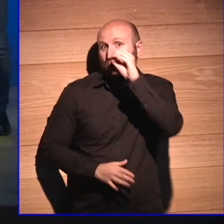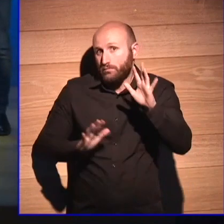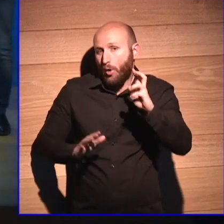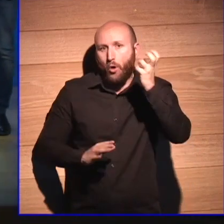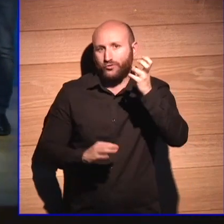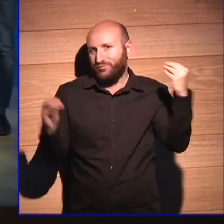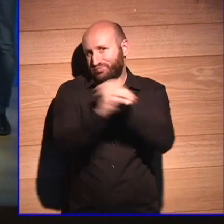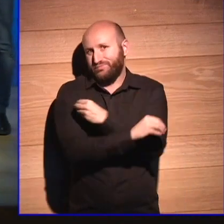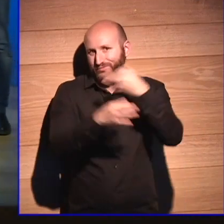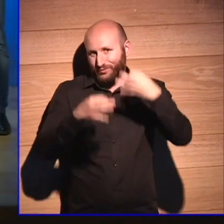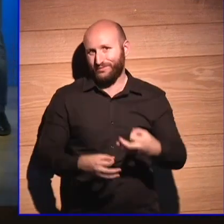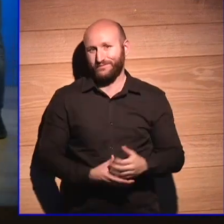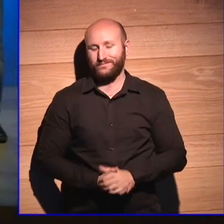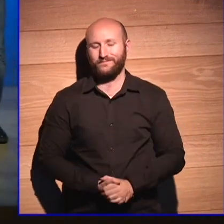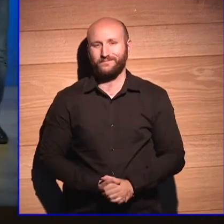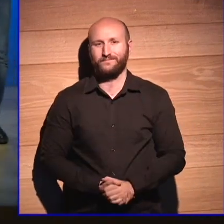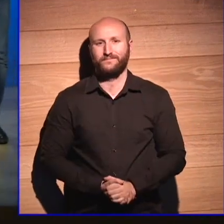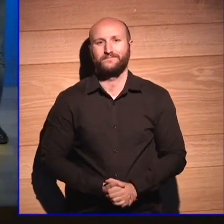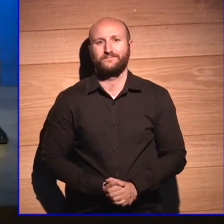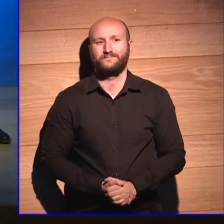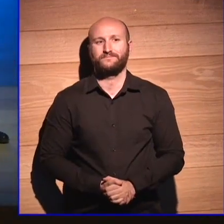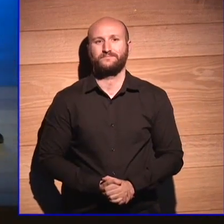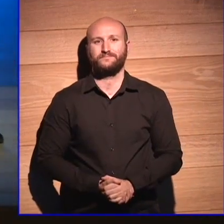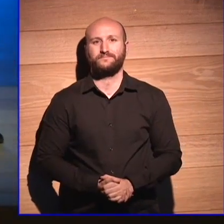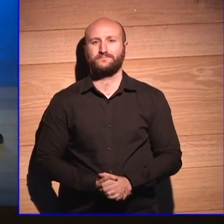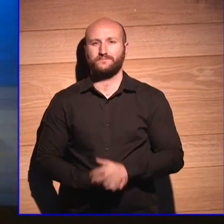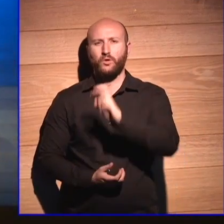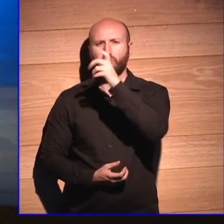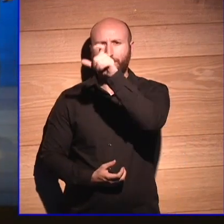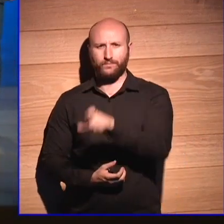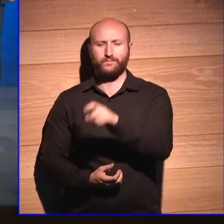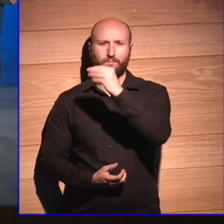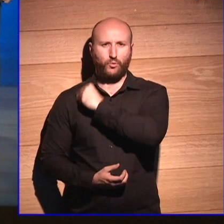que no opinan lo mismo. Sí, perdón, había otra pregunta por aquí.